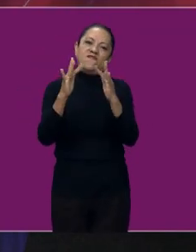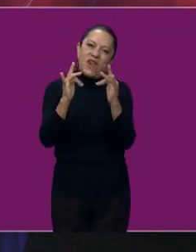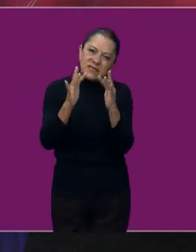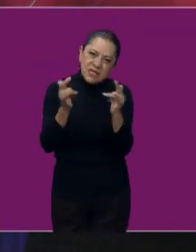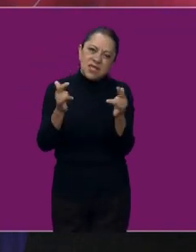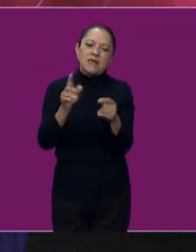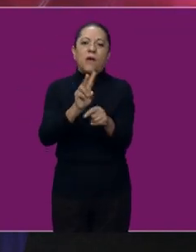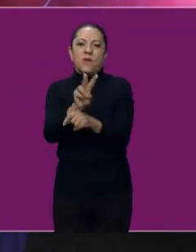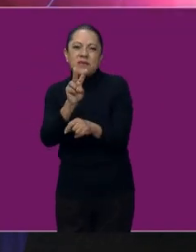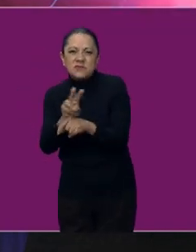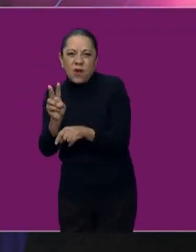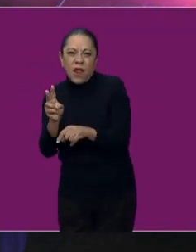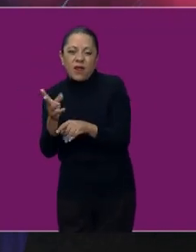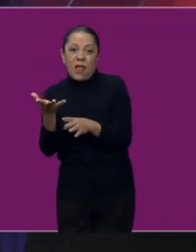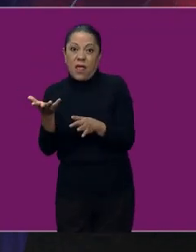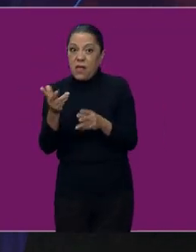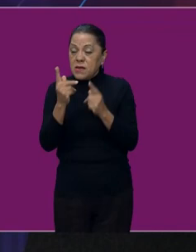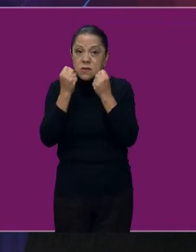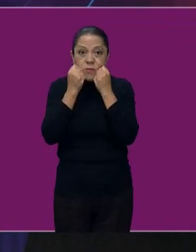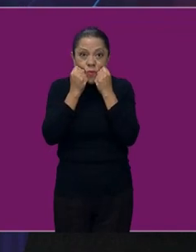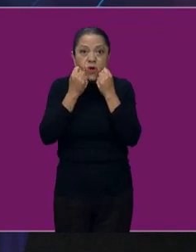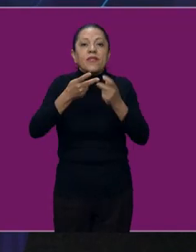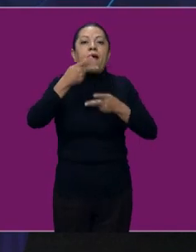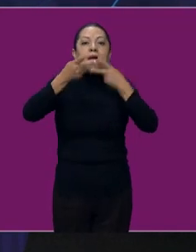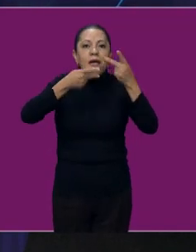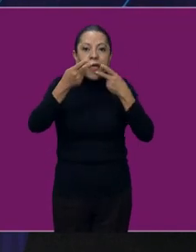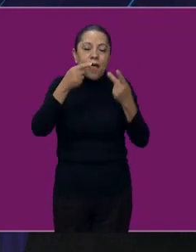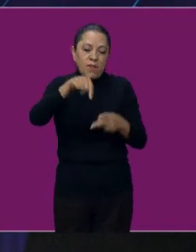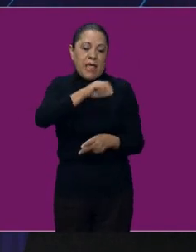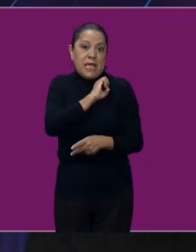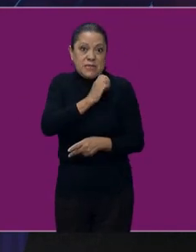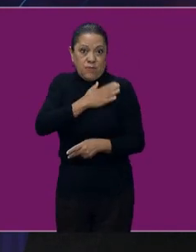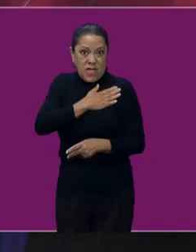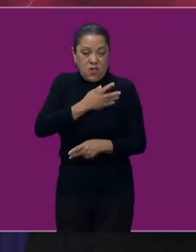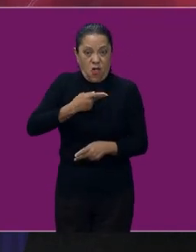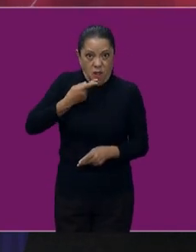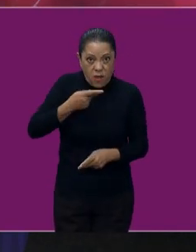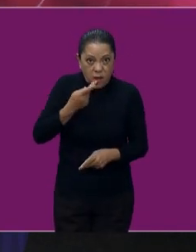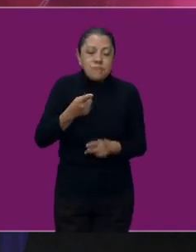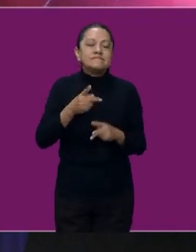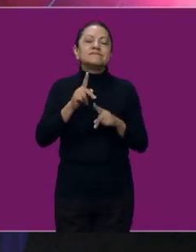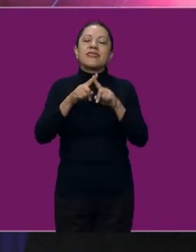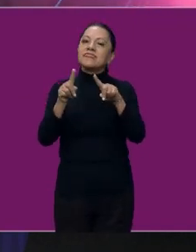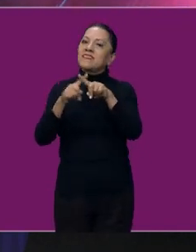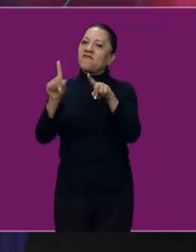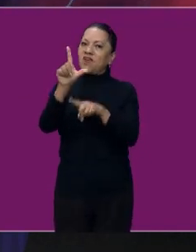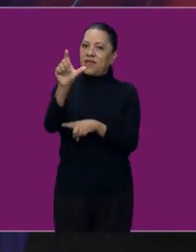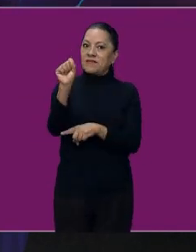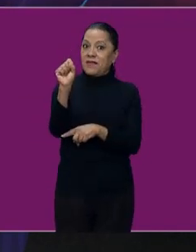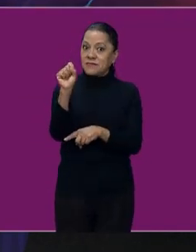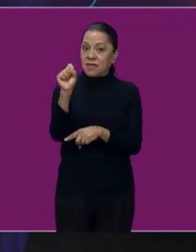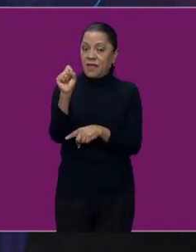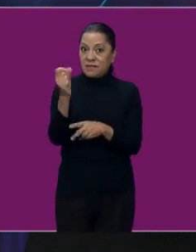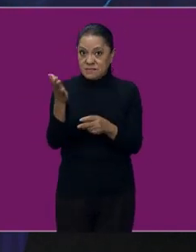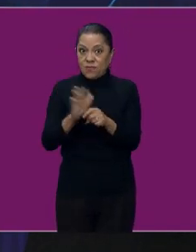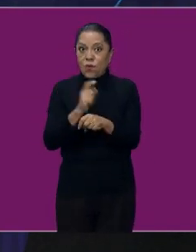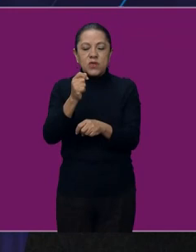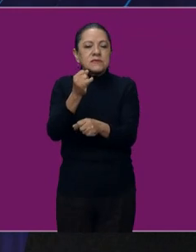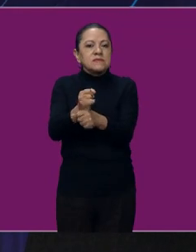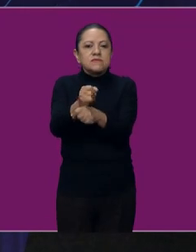venezolana o sea a pesar de que se hable español la lengua es diferente entonces es imposible